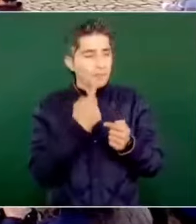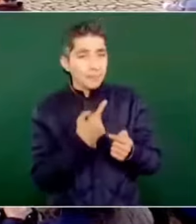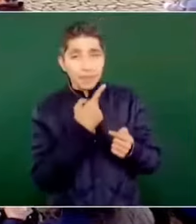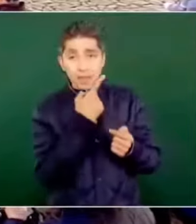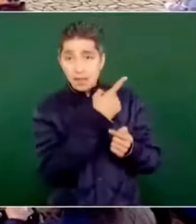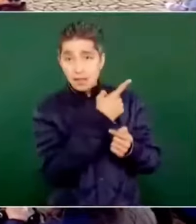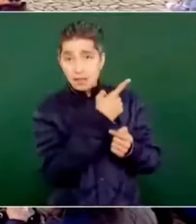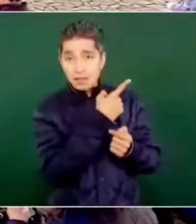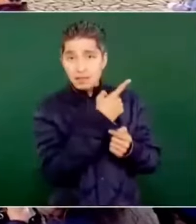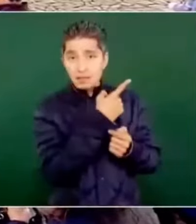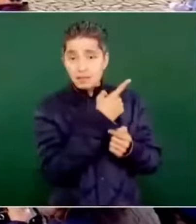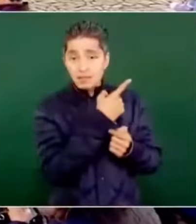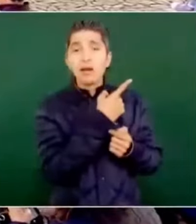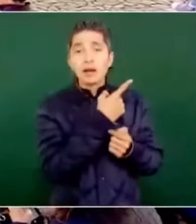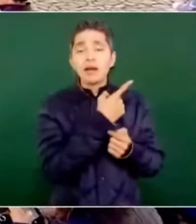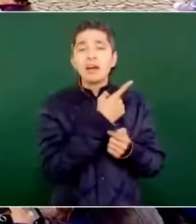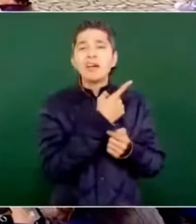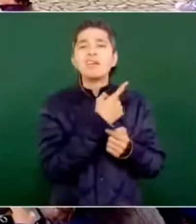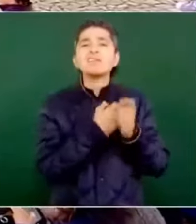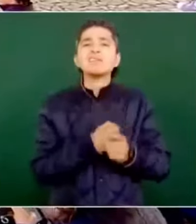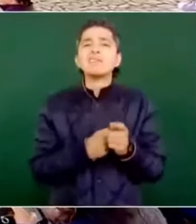se resuelve